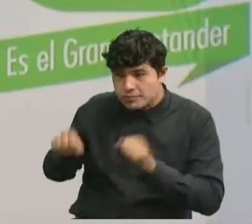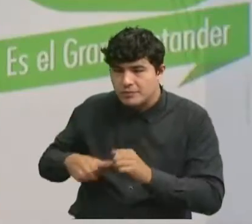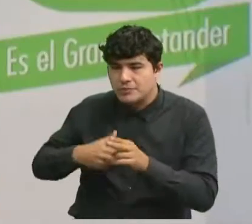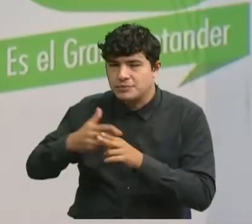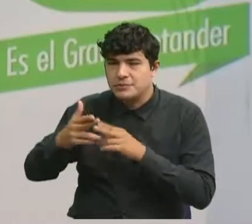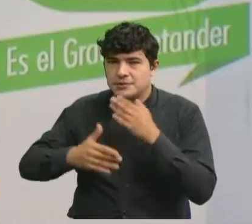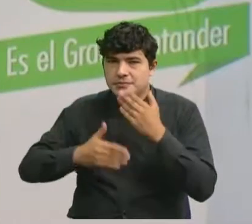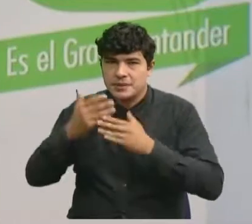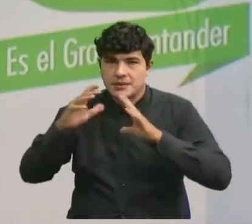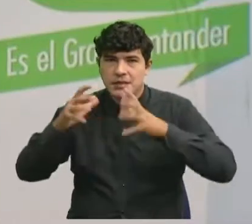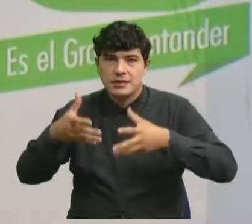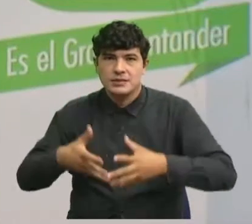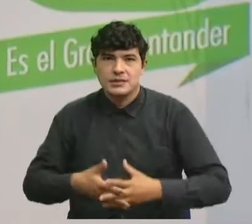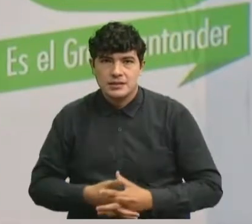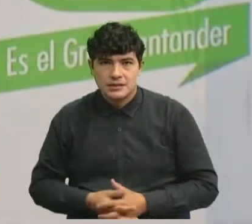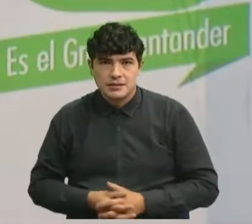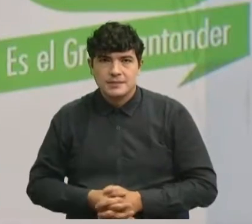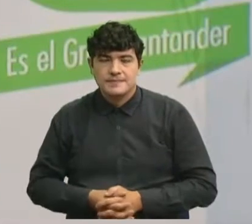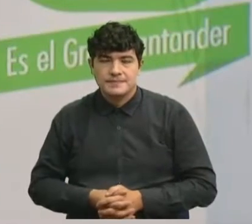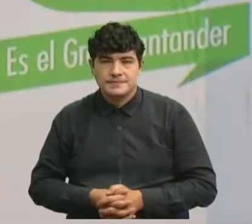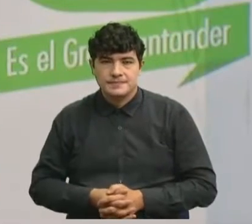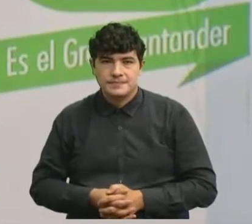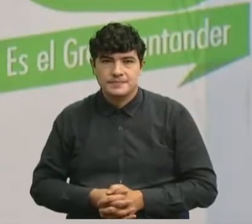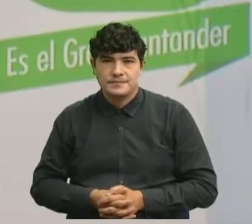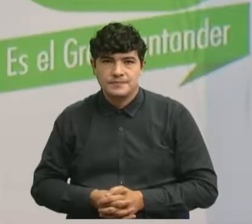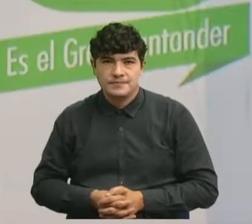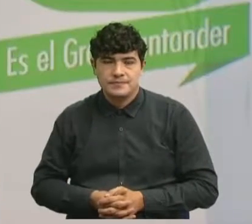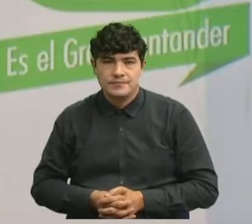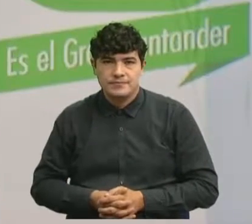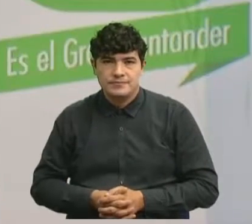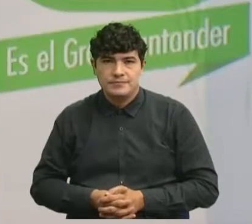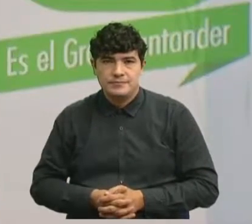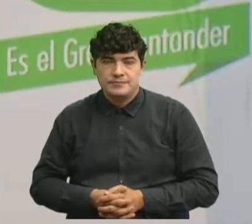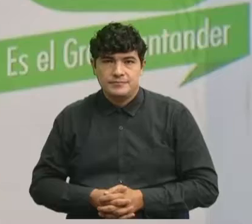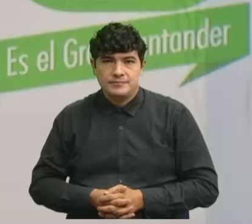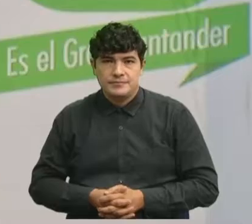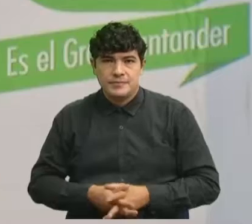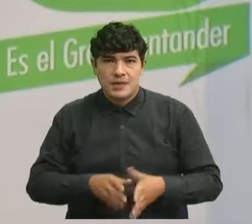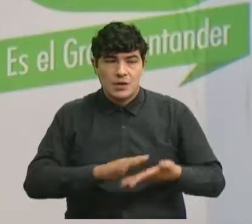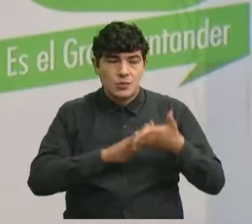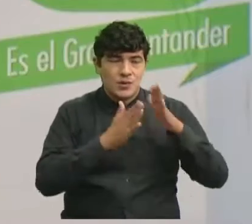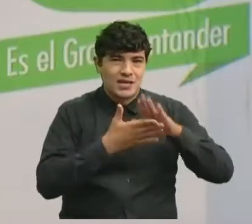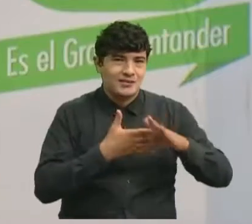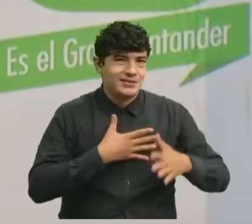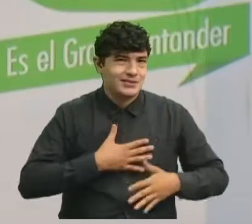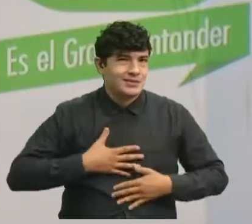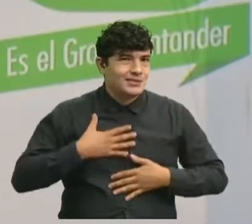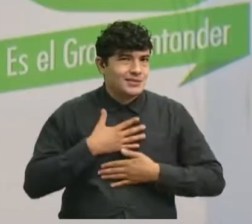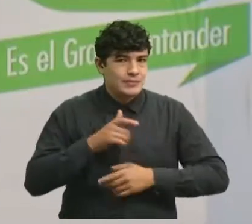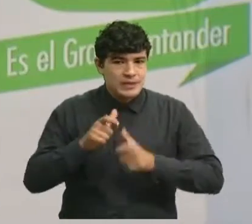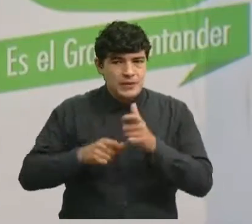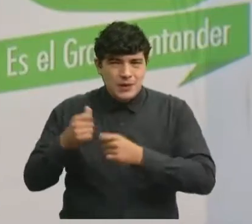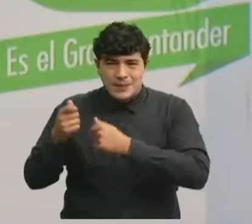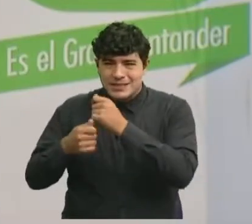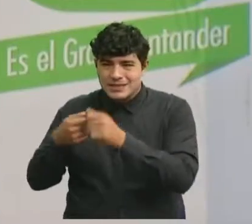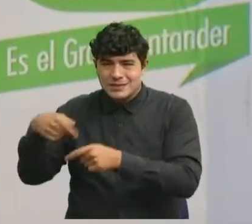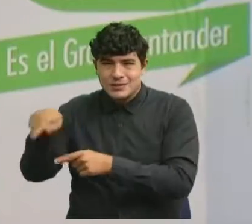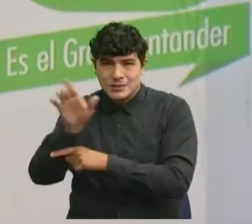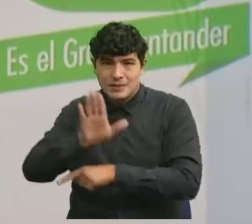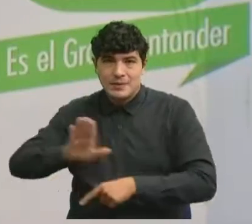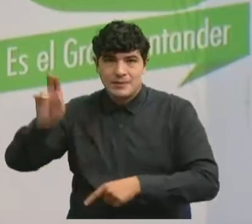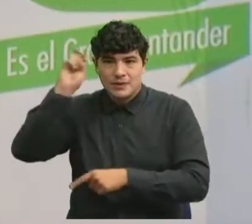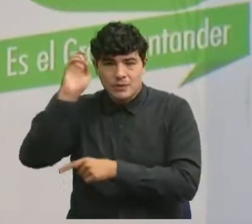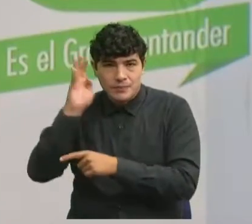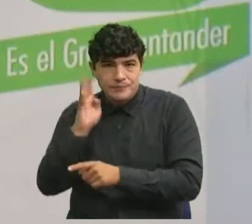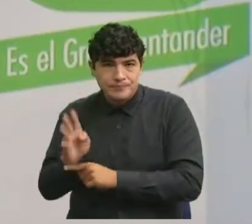Seguimos con más información de Norte de Santander, pues hay malestar entre la comunidad y comerciantes de la capital norte santandereana. Afirman